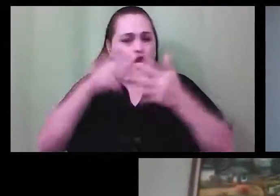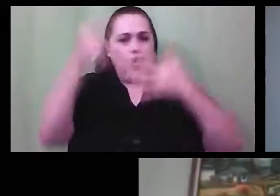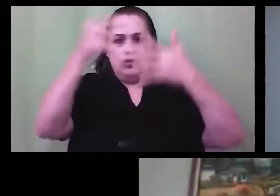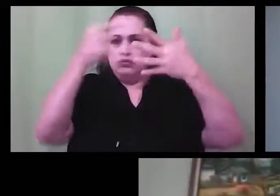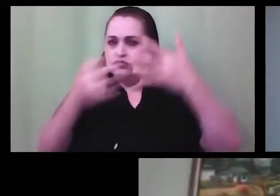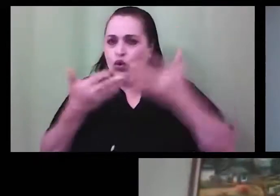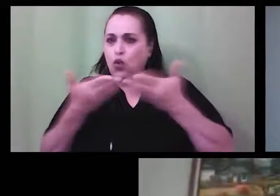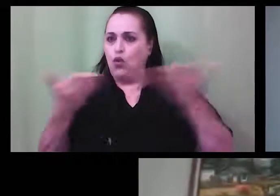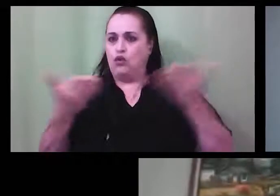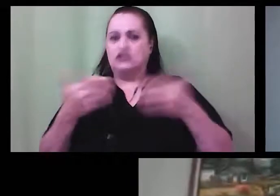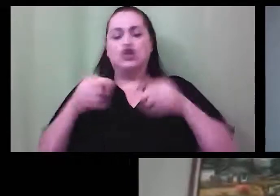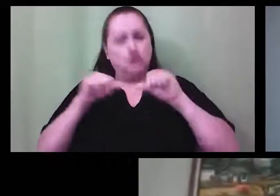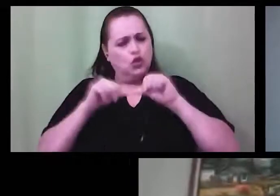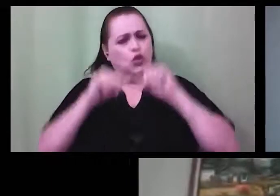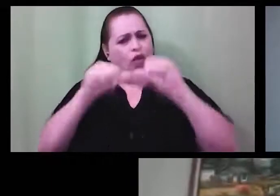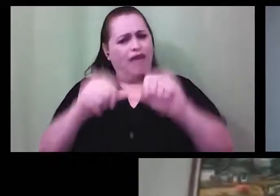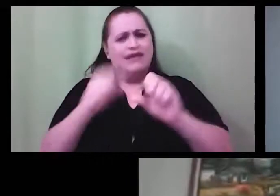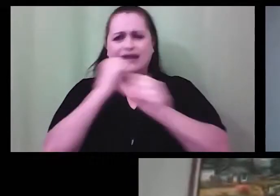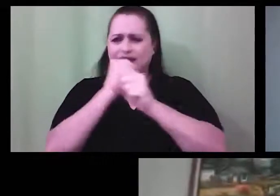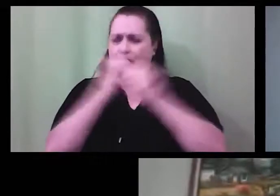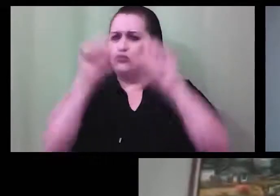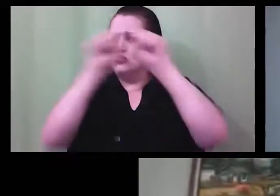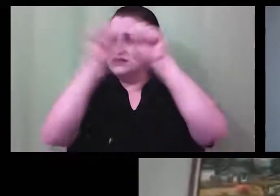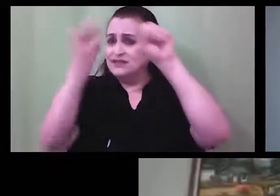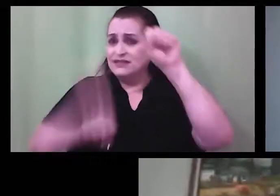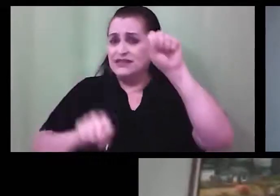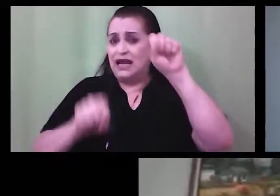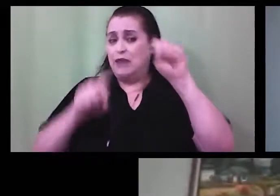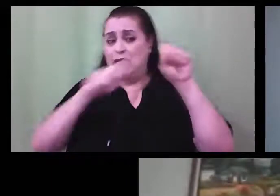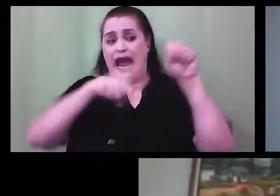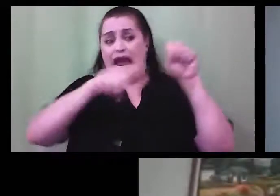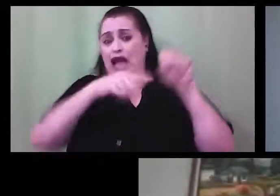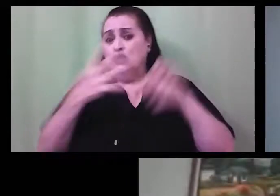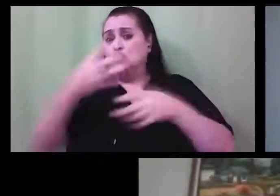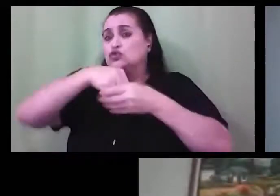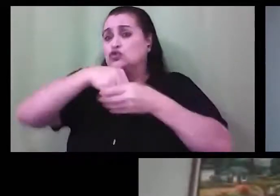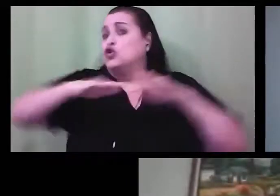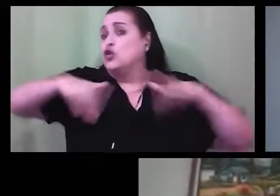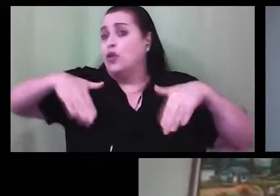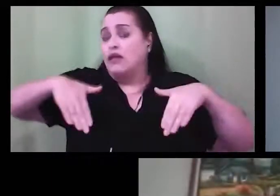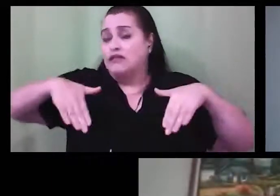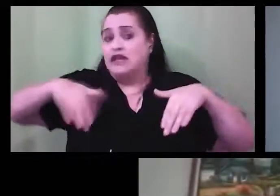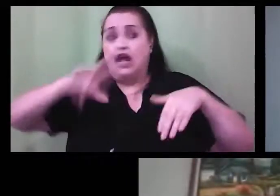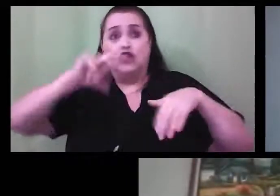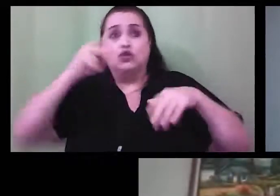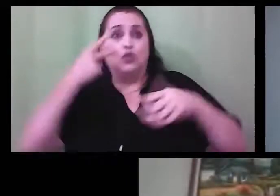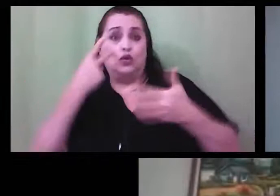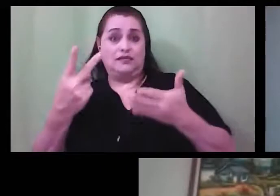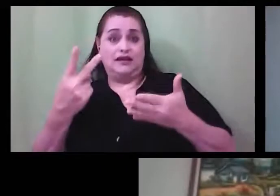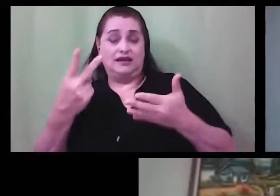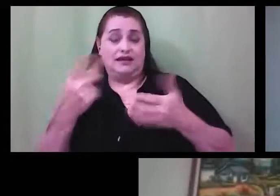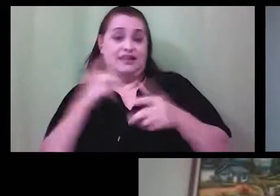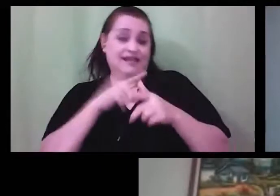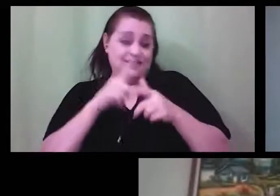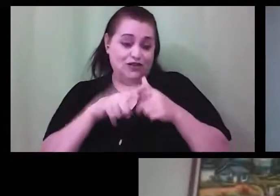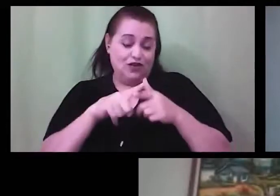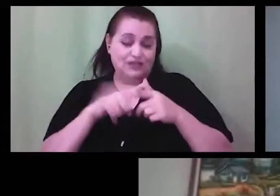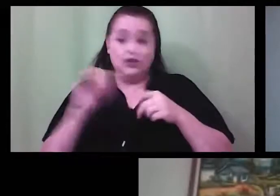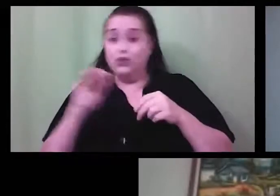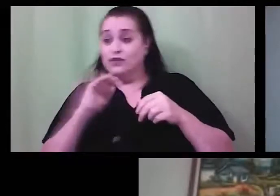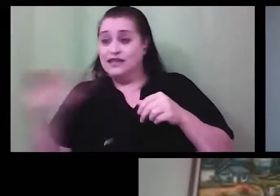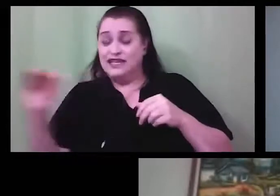todavía estamos trabajando en un sistema que si ellos no están incorporados ahí, no son visibles. Entonces, un